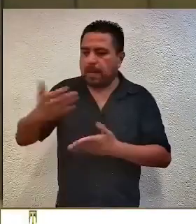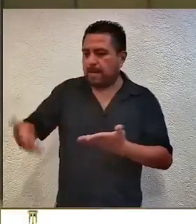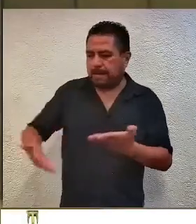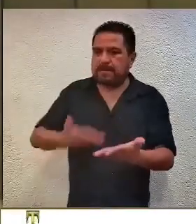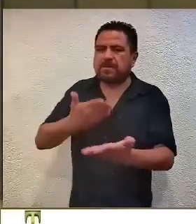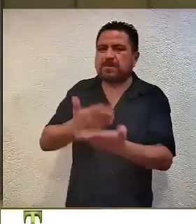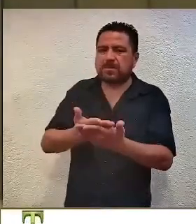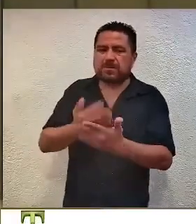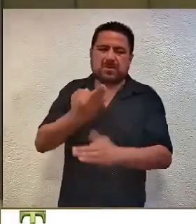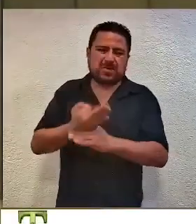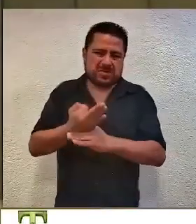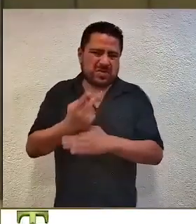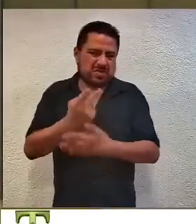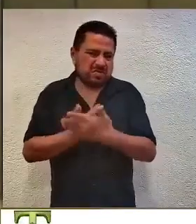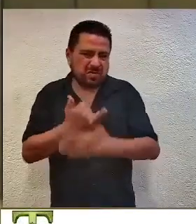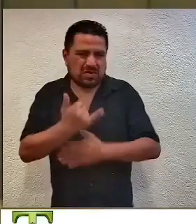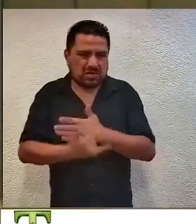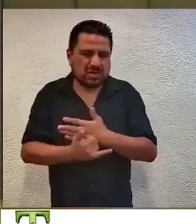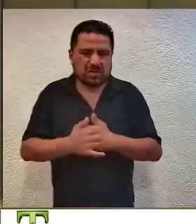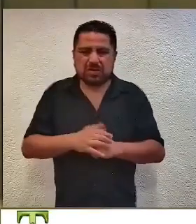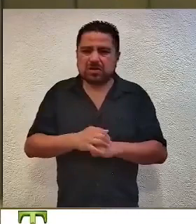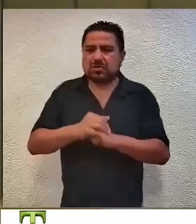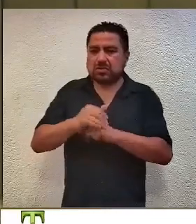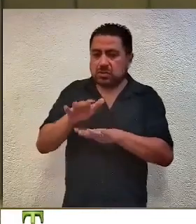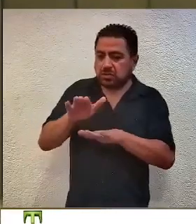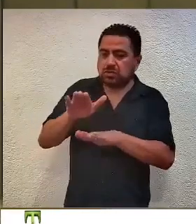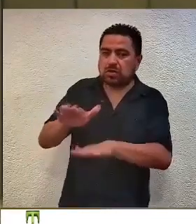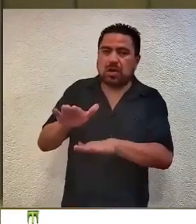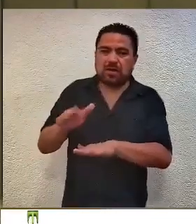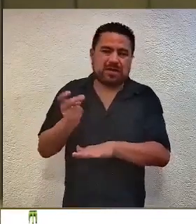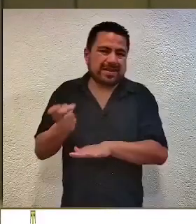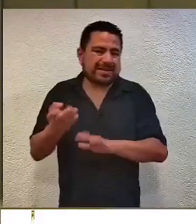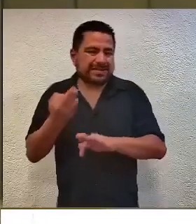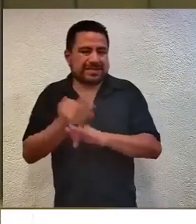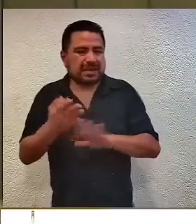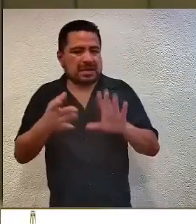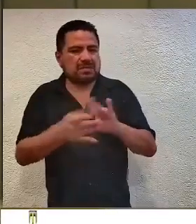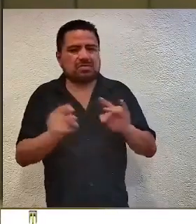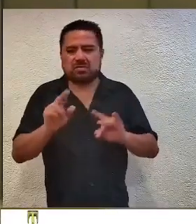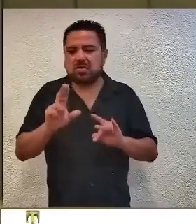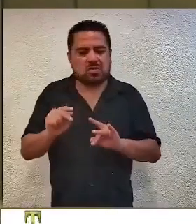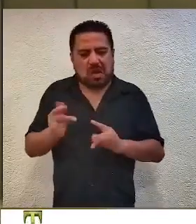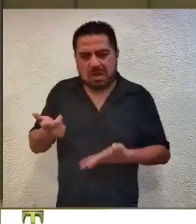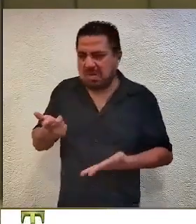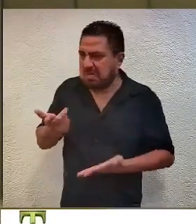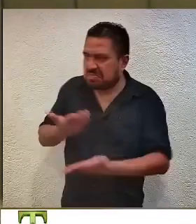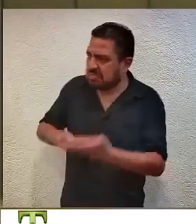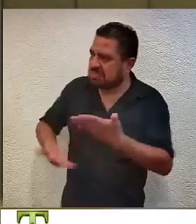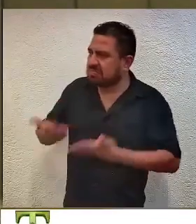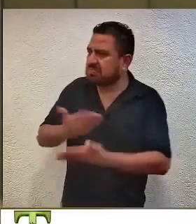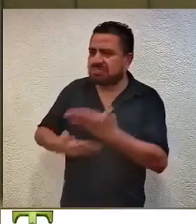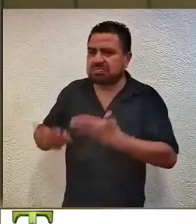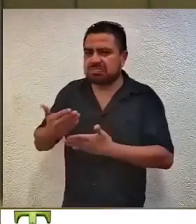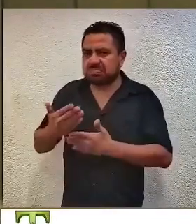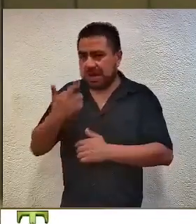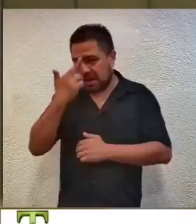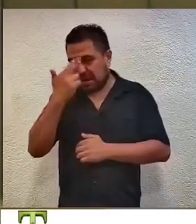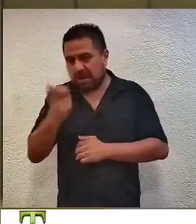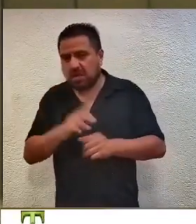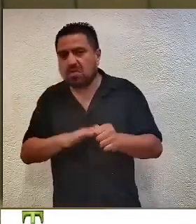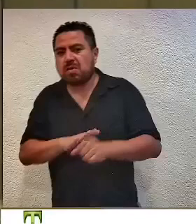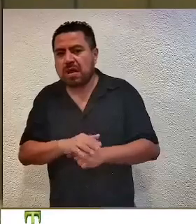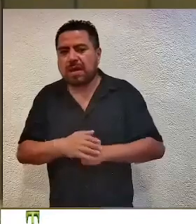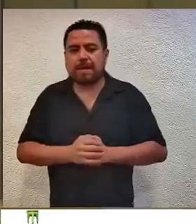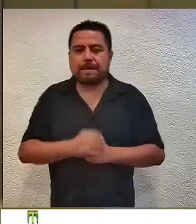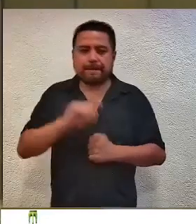al Pleno de este tribunal sobre dichos argumentos que no comparto por las siguientes razones.